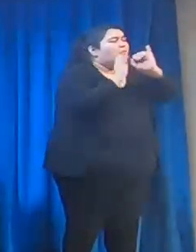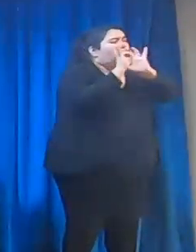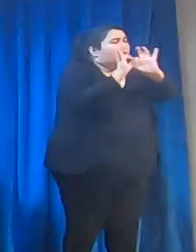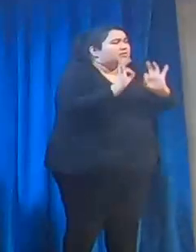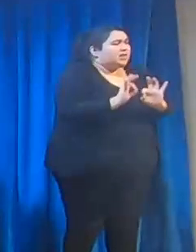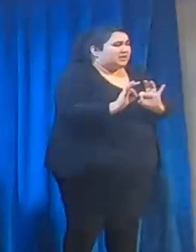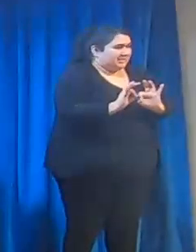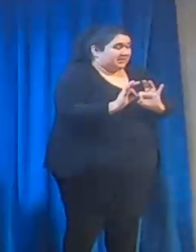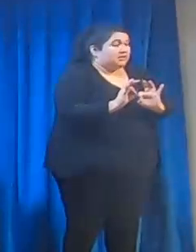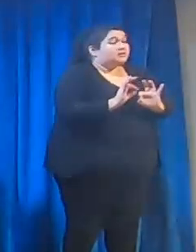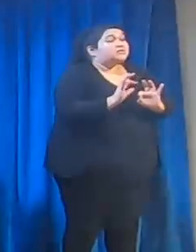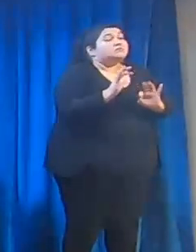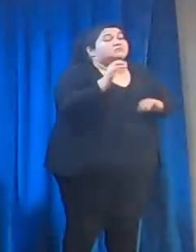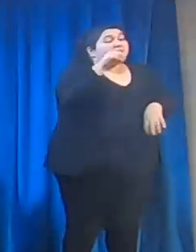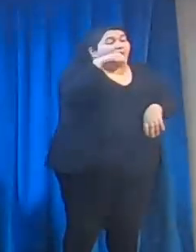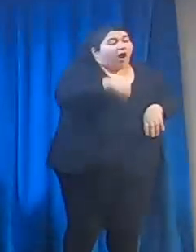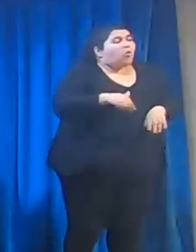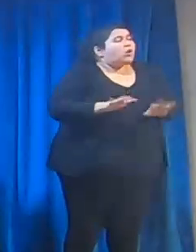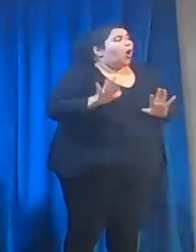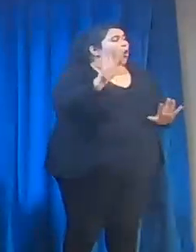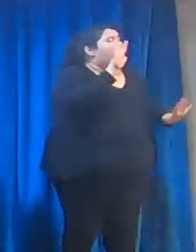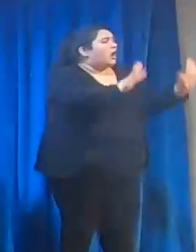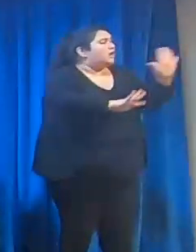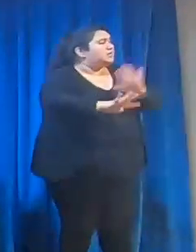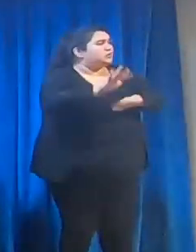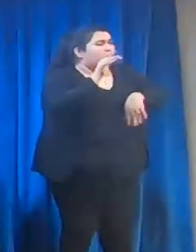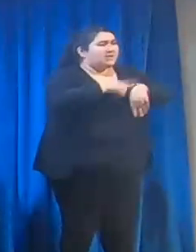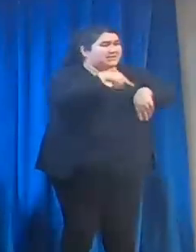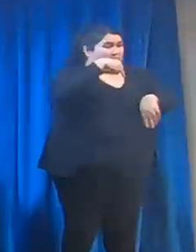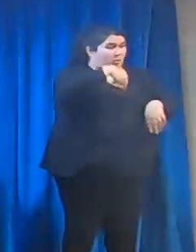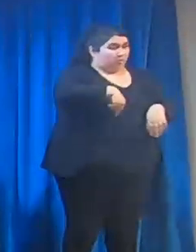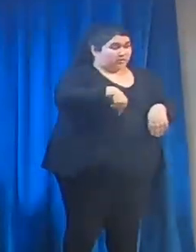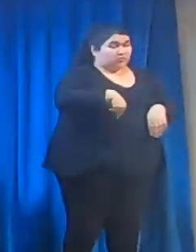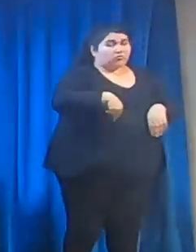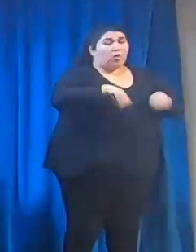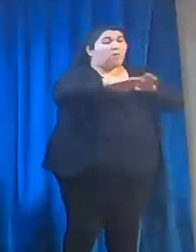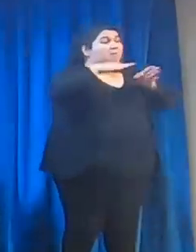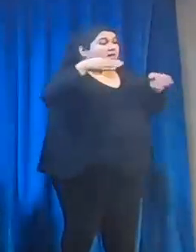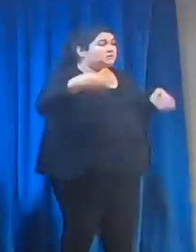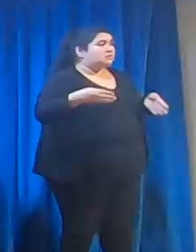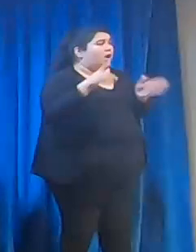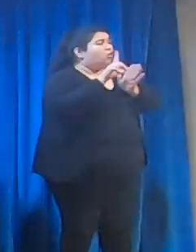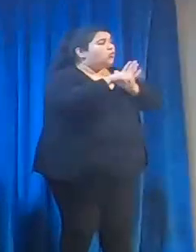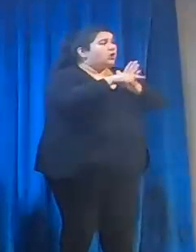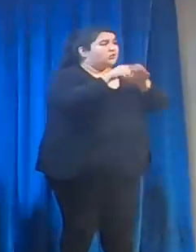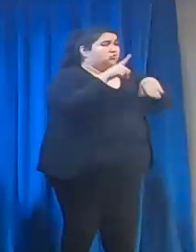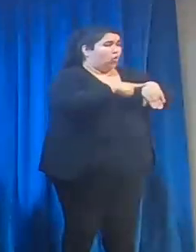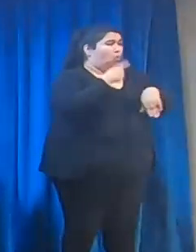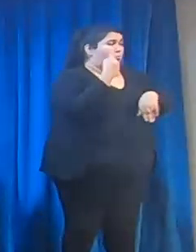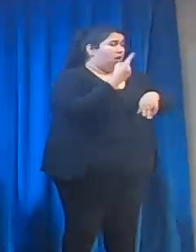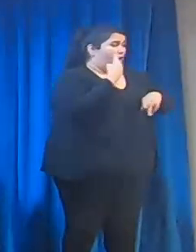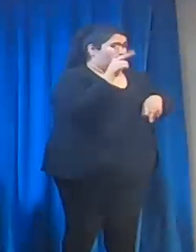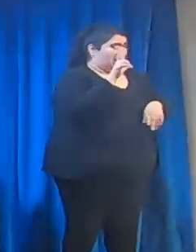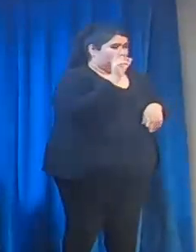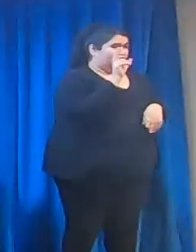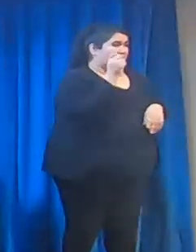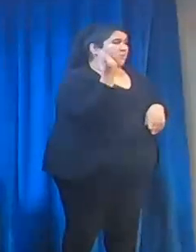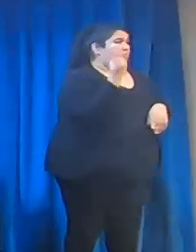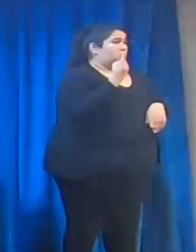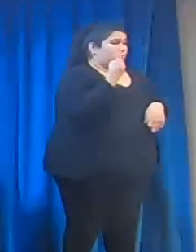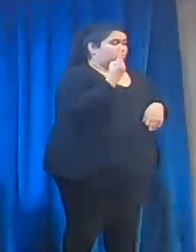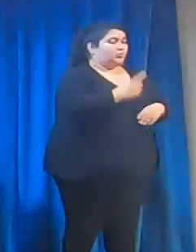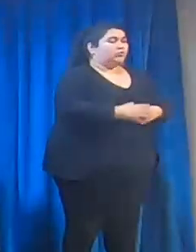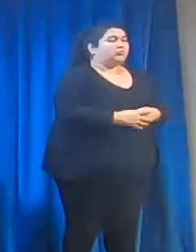de empezar de cómo vamos a organizar este espacio. La mesa tendrá una duración de 1 hora y media